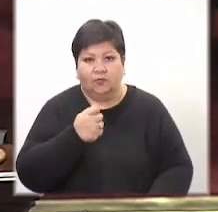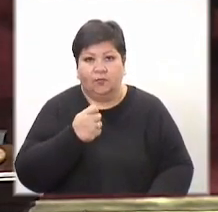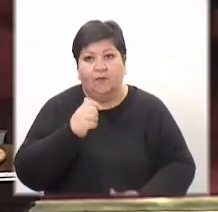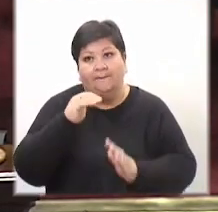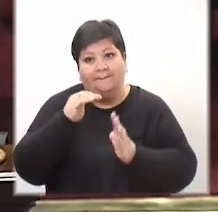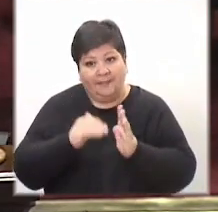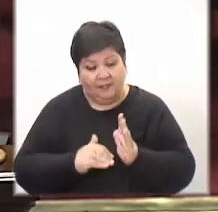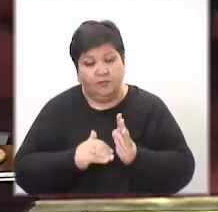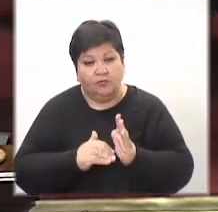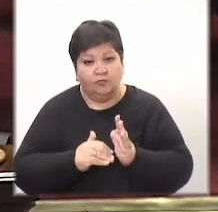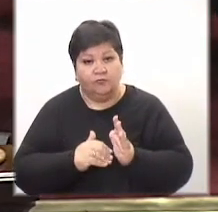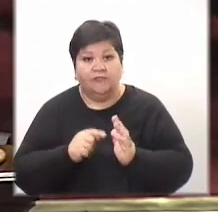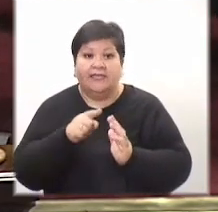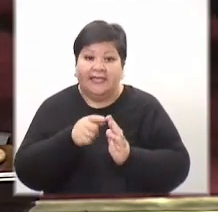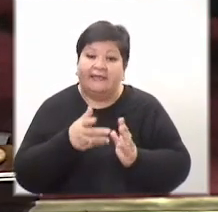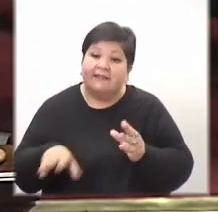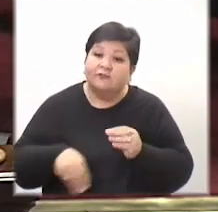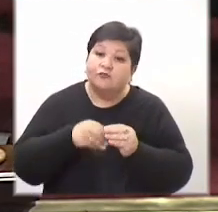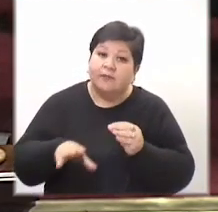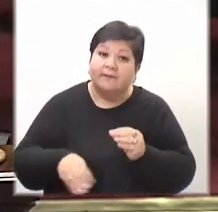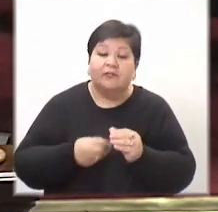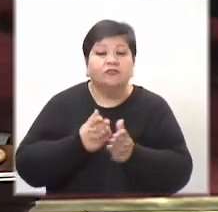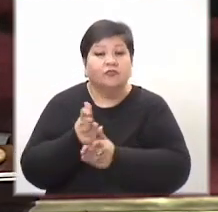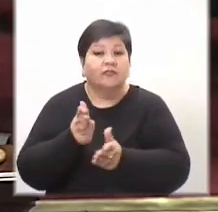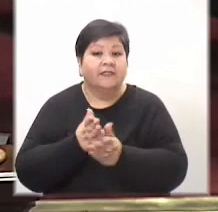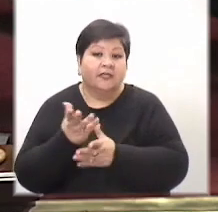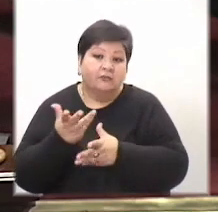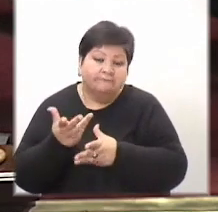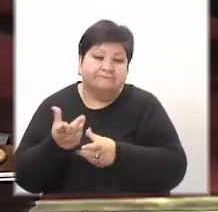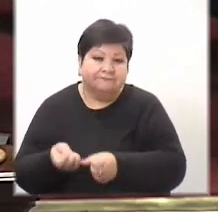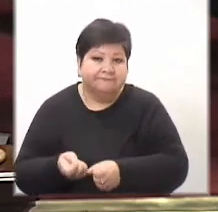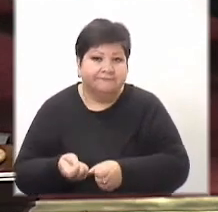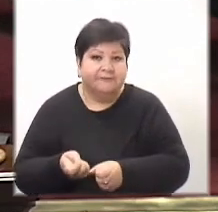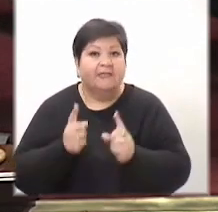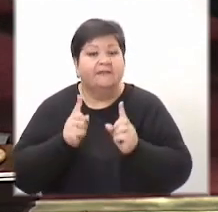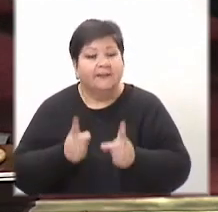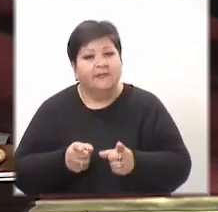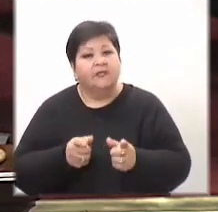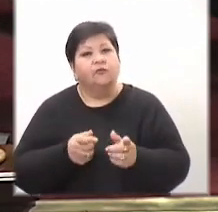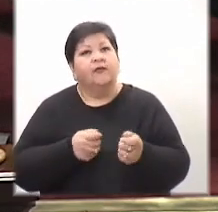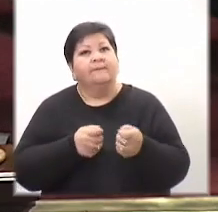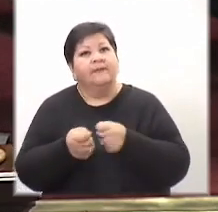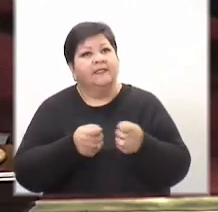solidario. Se establece una prestación universal.